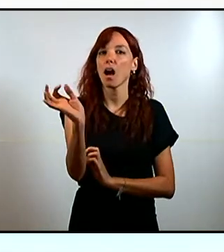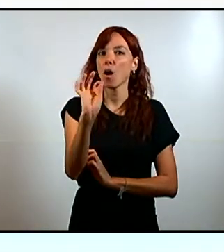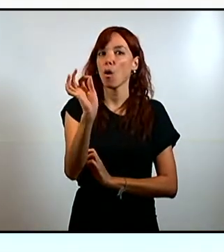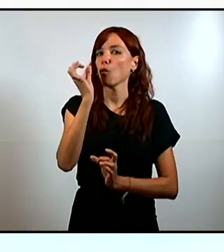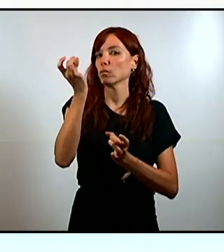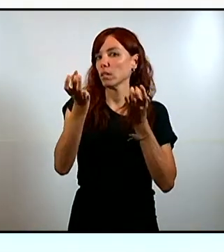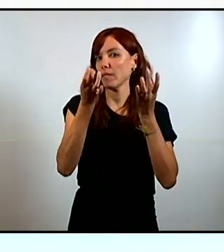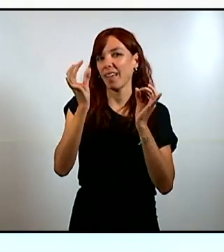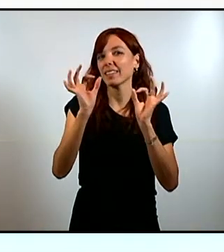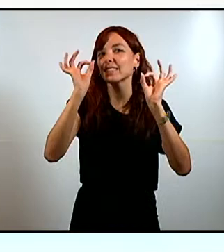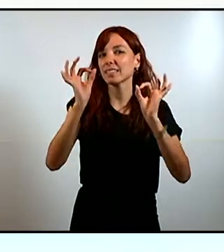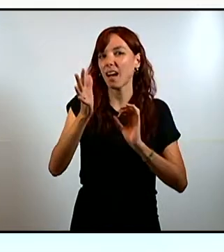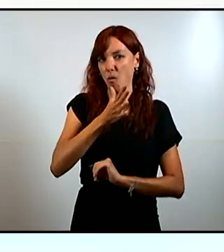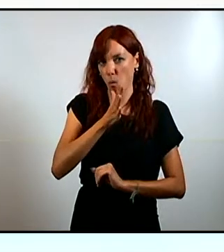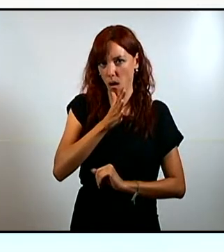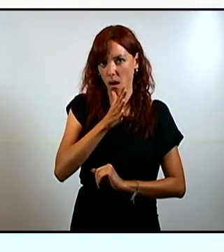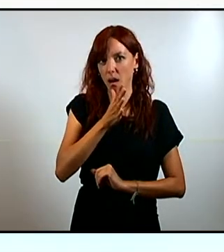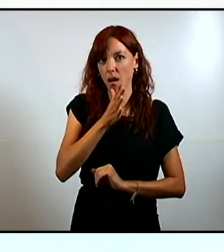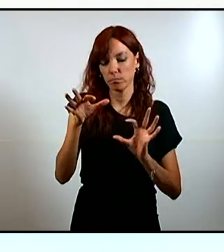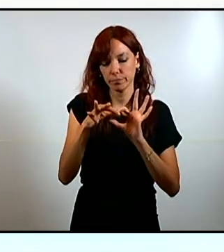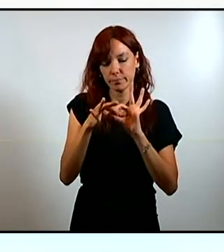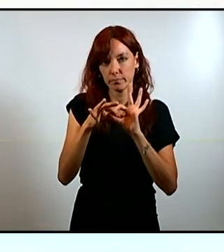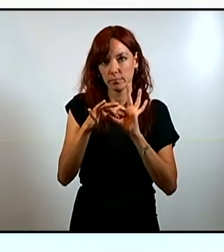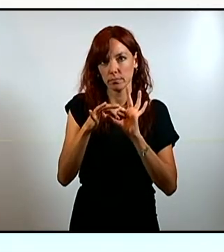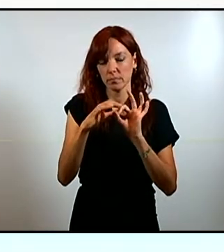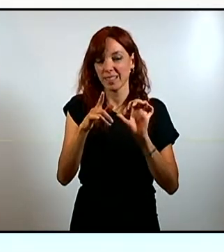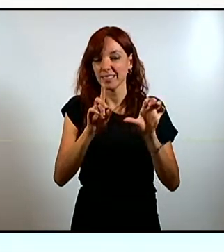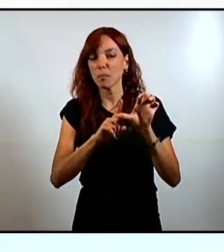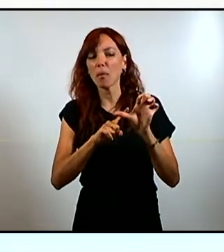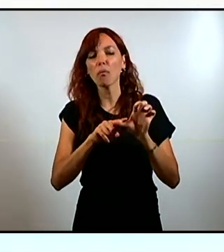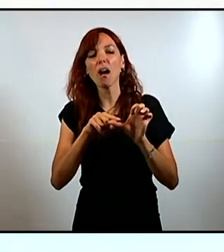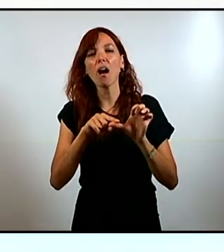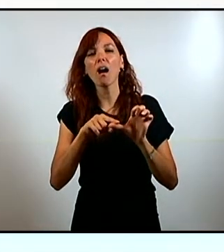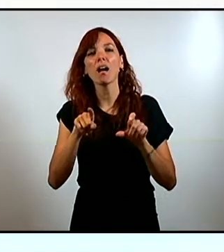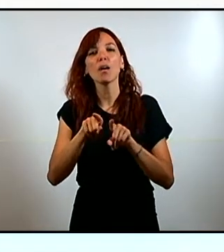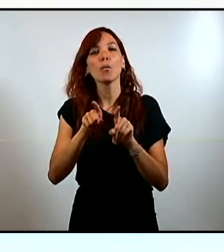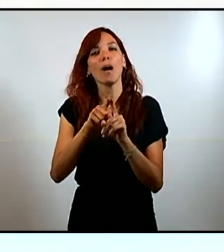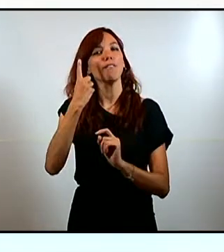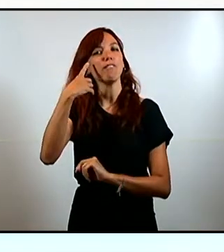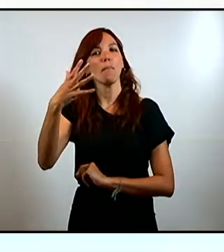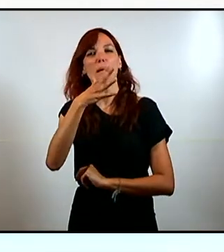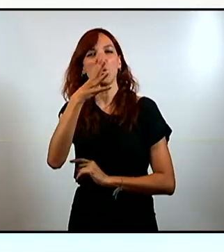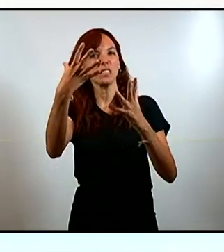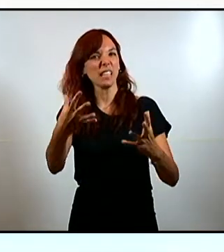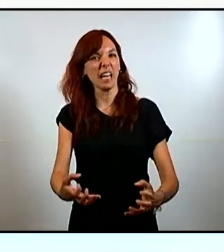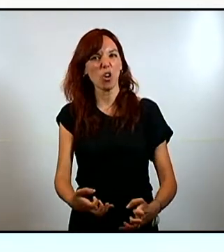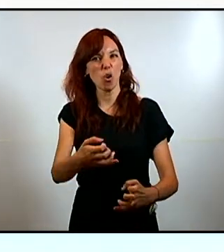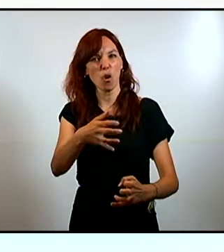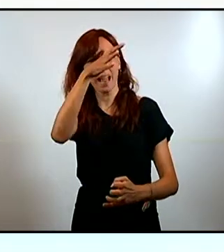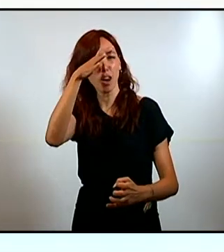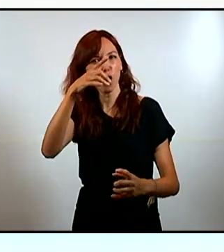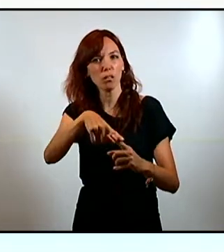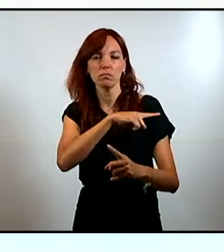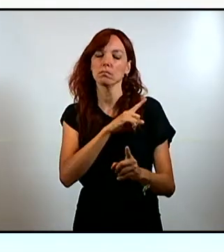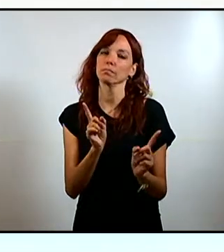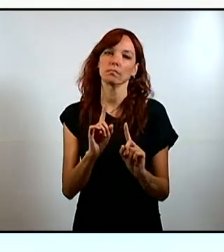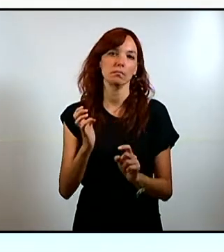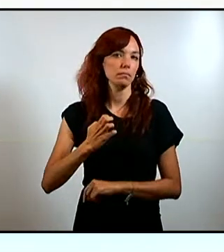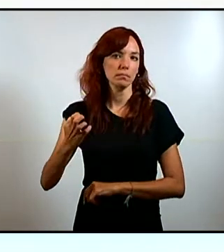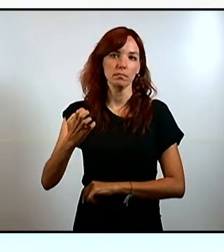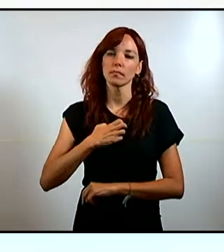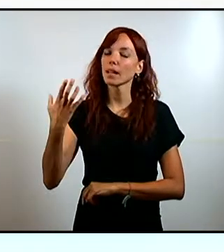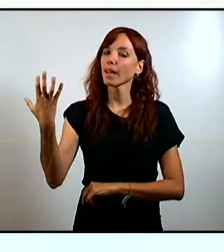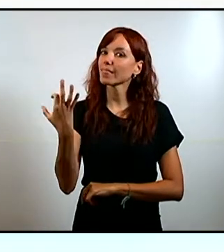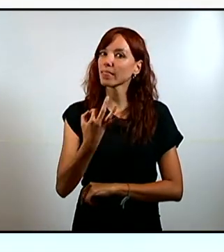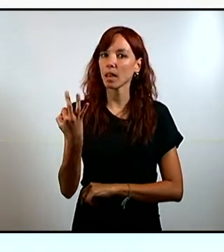relacionadas con el agua. Extremadura no puede dar la imagen de una tierra seca y una tierra árida de mucho calor, sino que tiene que acompañar de